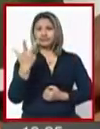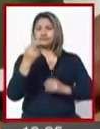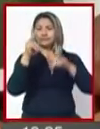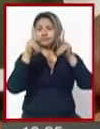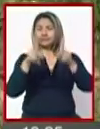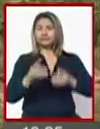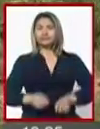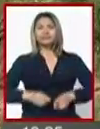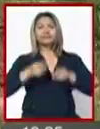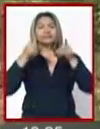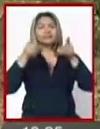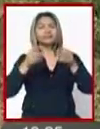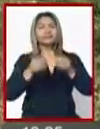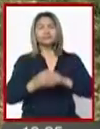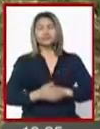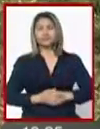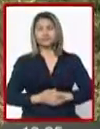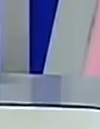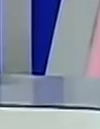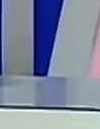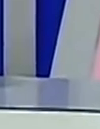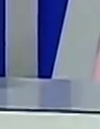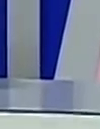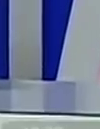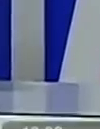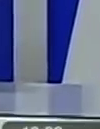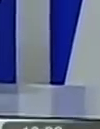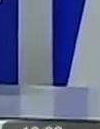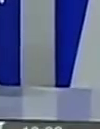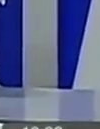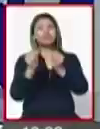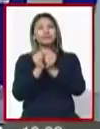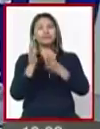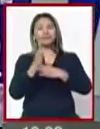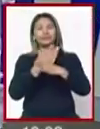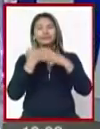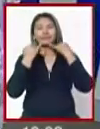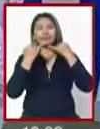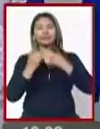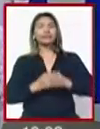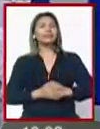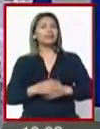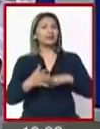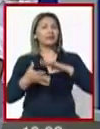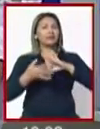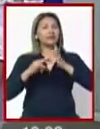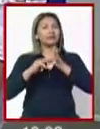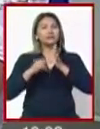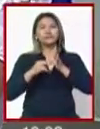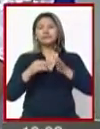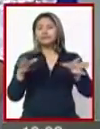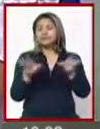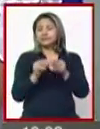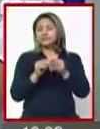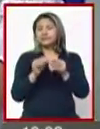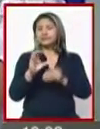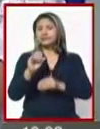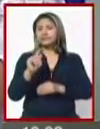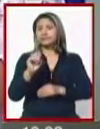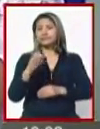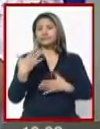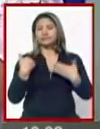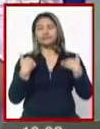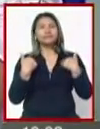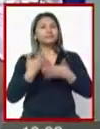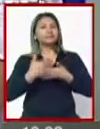tres personas denunciadas en este caso. Muchas gracias por su compañía, tenemos más información, vamos a hablar acerca de la audiencia cautelar que se